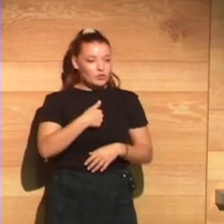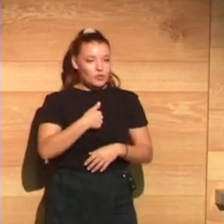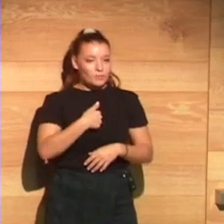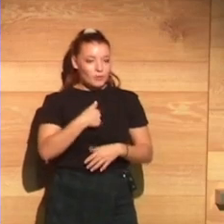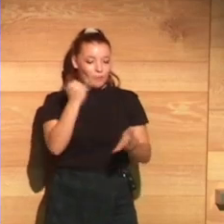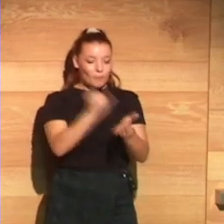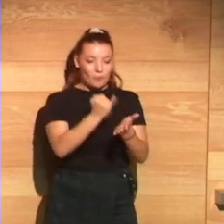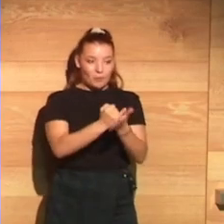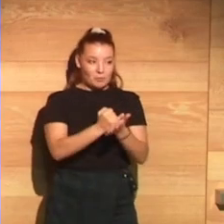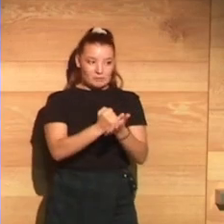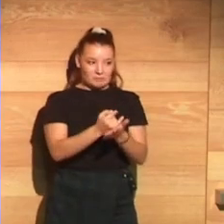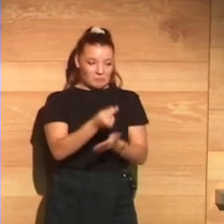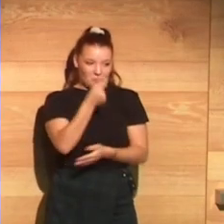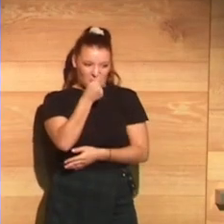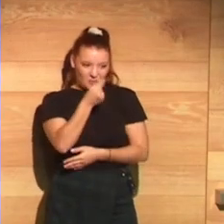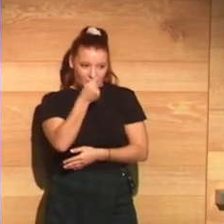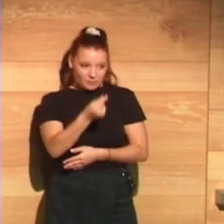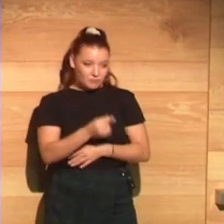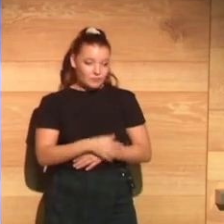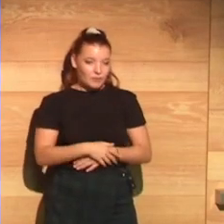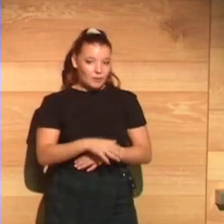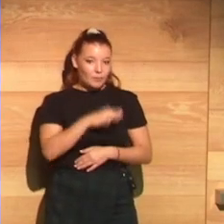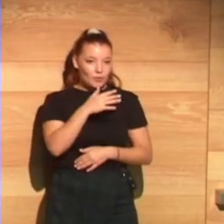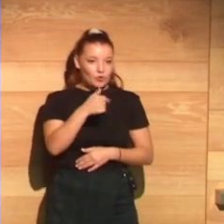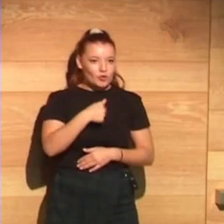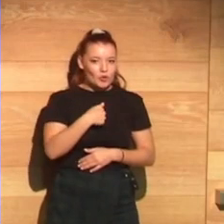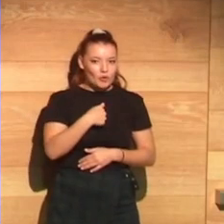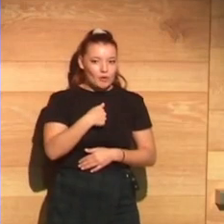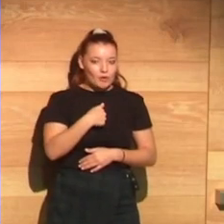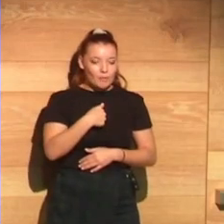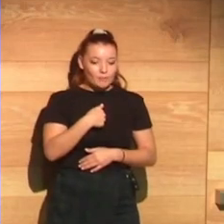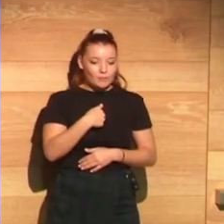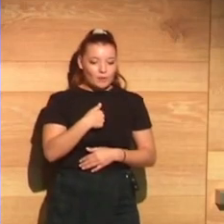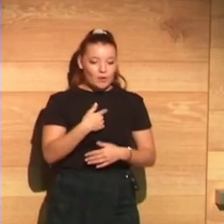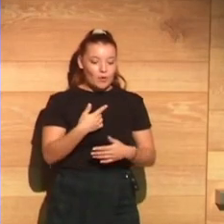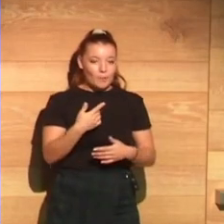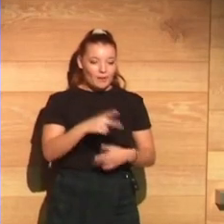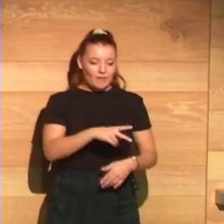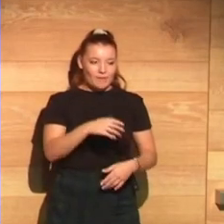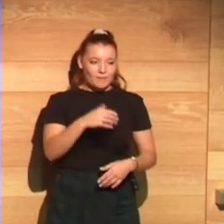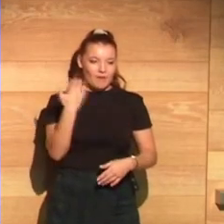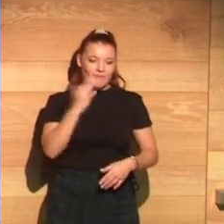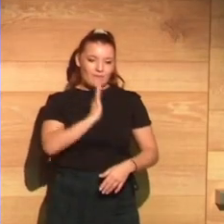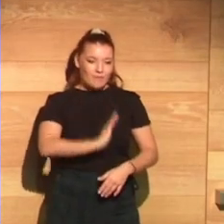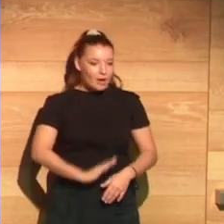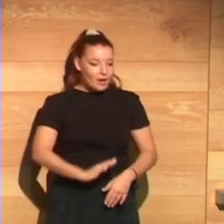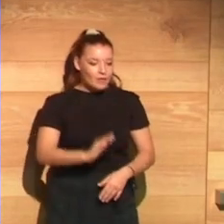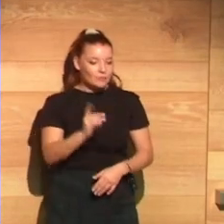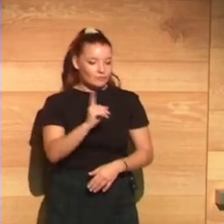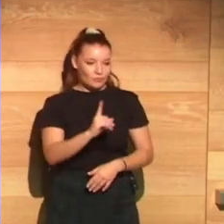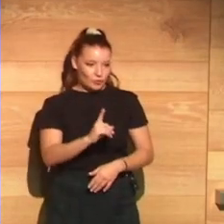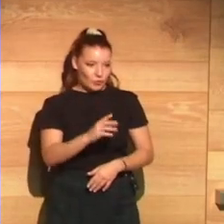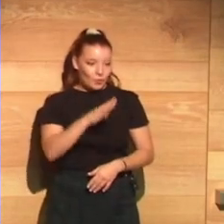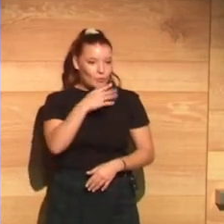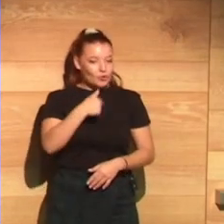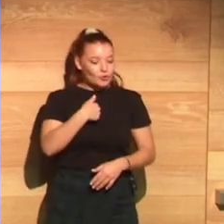Yo es verdad que boceto poco, hago muy pocas pruebas, porque... pero